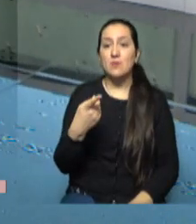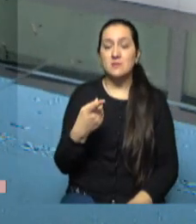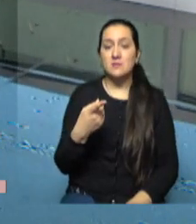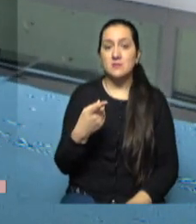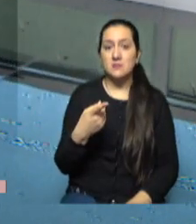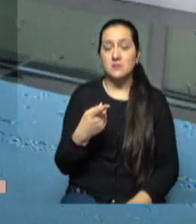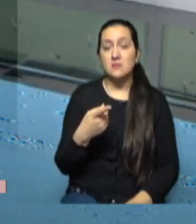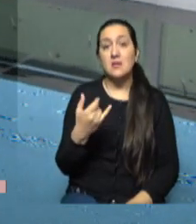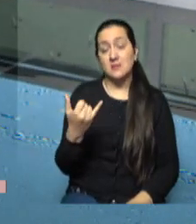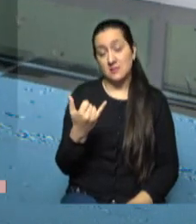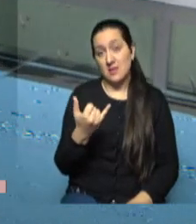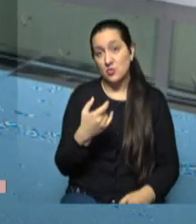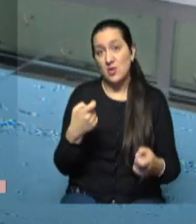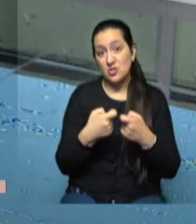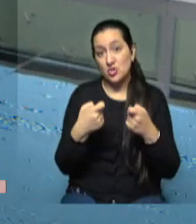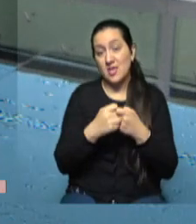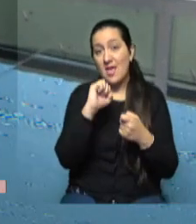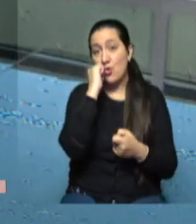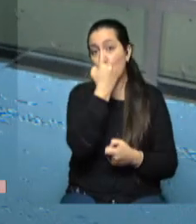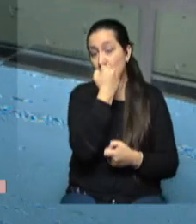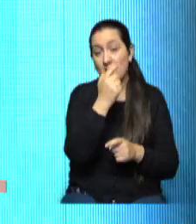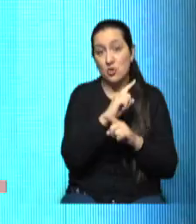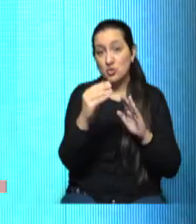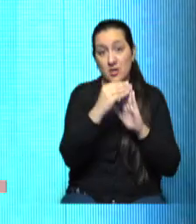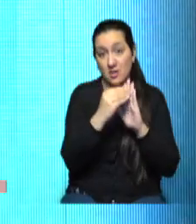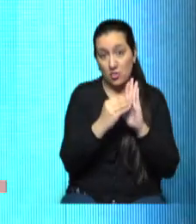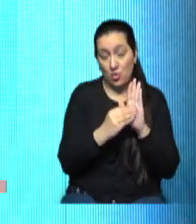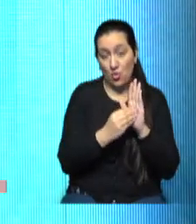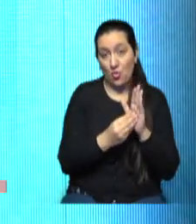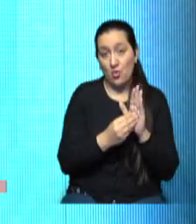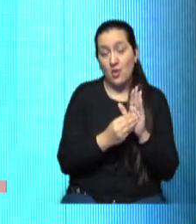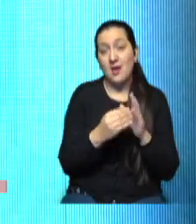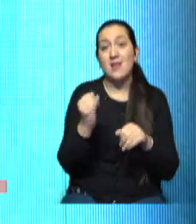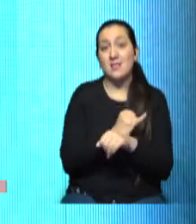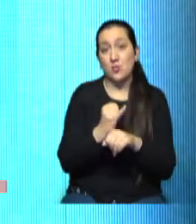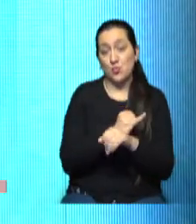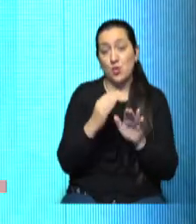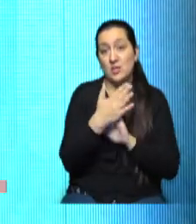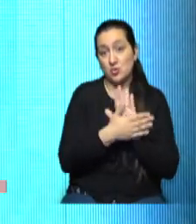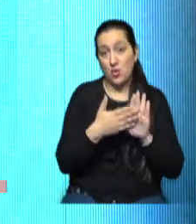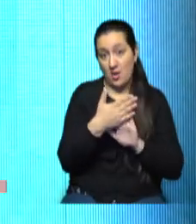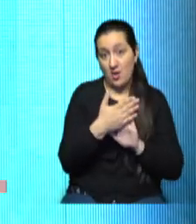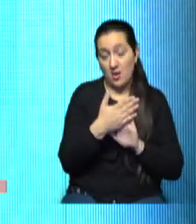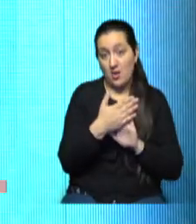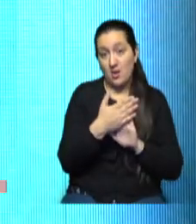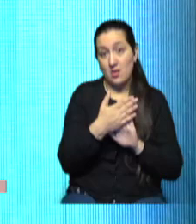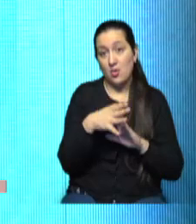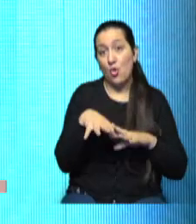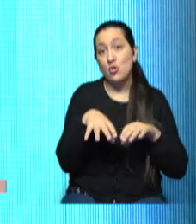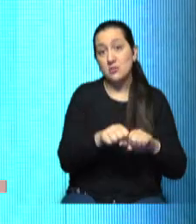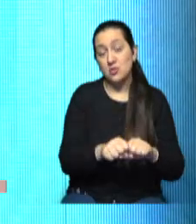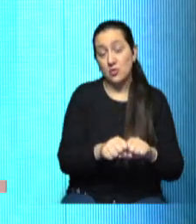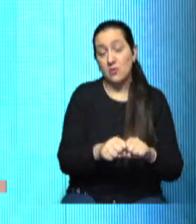los tiempos se hizo una sociedad anónima que no se registró dentro del instituto que se puede registrar ahora además porque en el 2011 una ley que